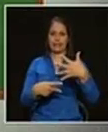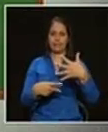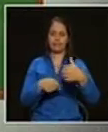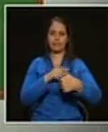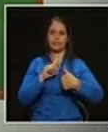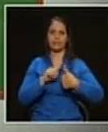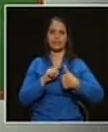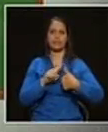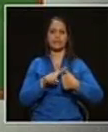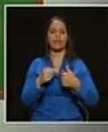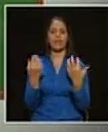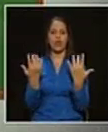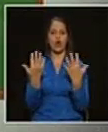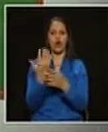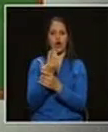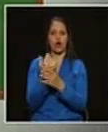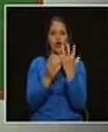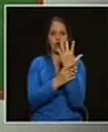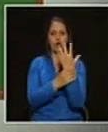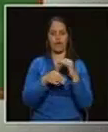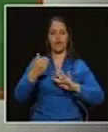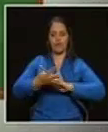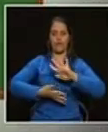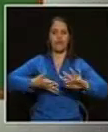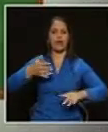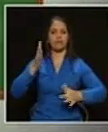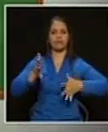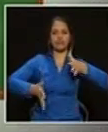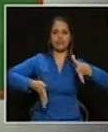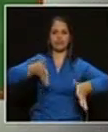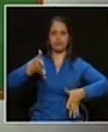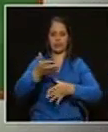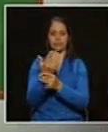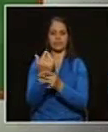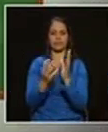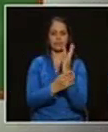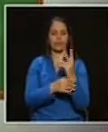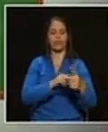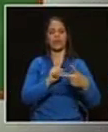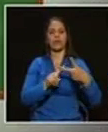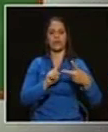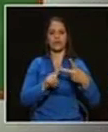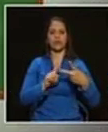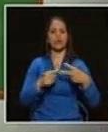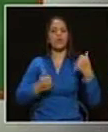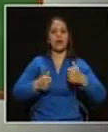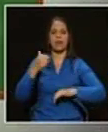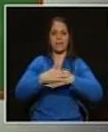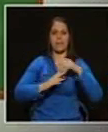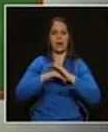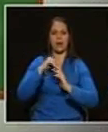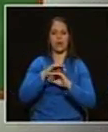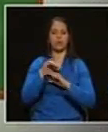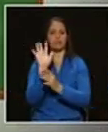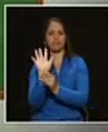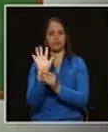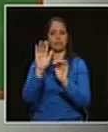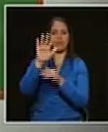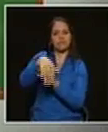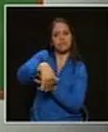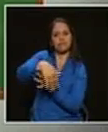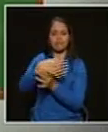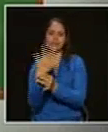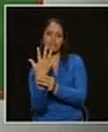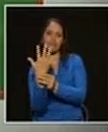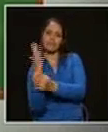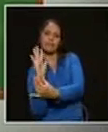1. Configuración, forma que adquiere la mano al realizar un signo. 2. Orientación de la mano, palma hacia arriba, hacia abajo,